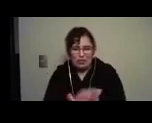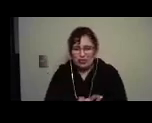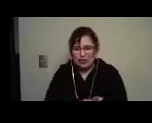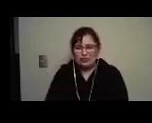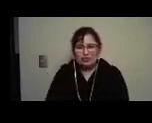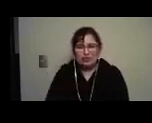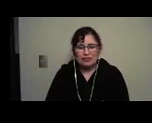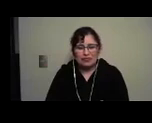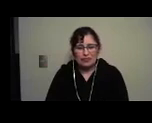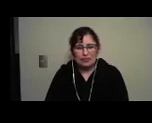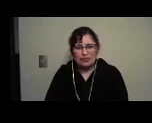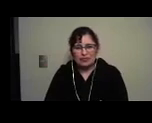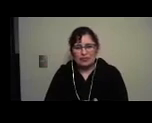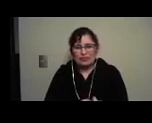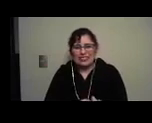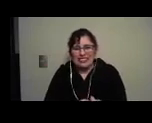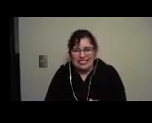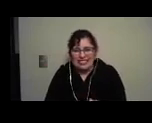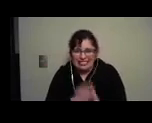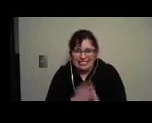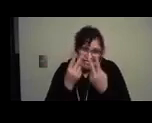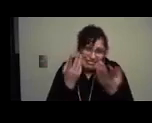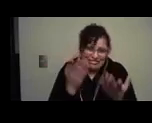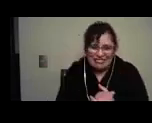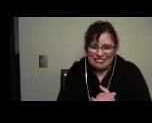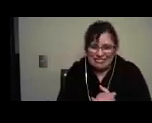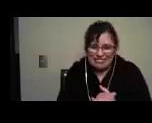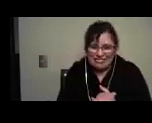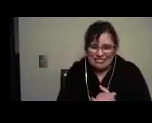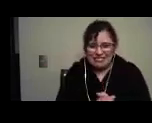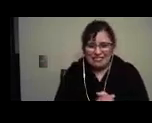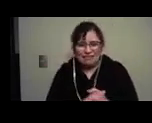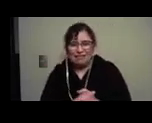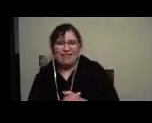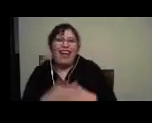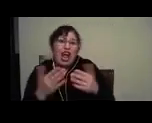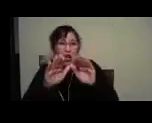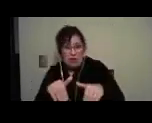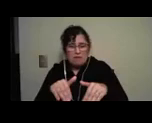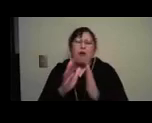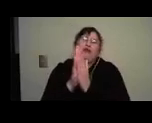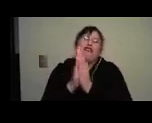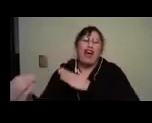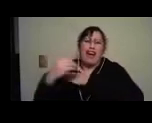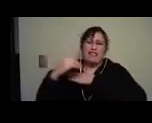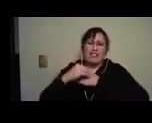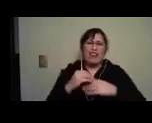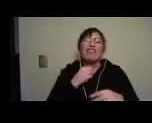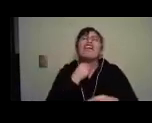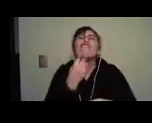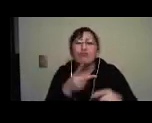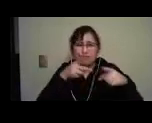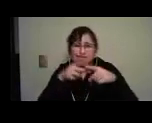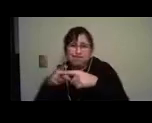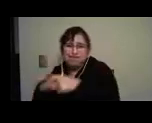el discurso. Ya, perfecto. A ver, entonces, si ocurre lo mismo, ustedes me lo verbalizan y puedo repetir. Tal vez